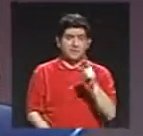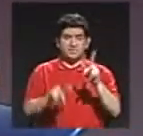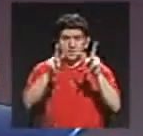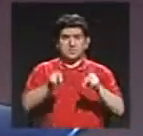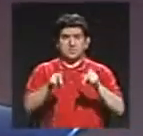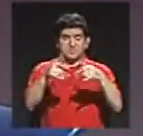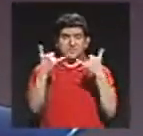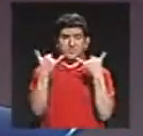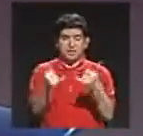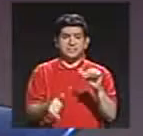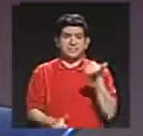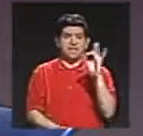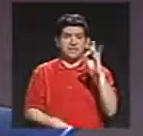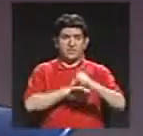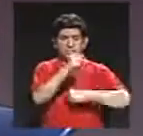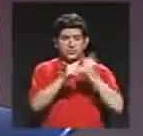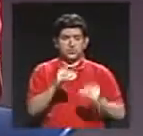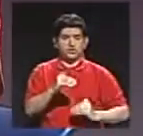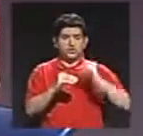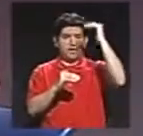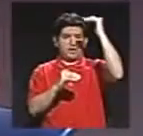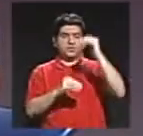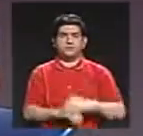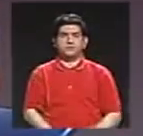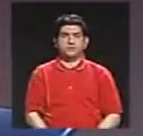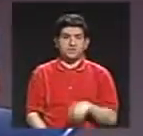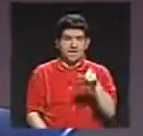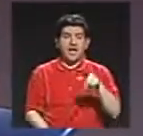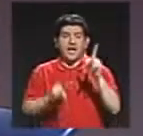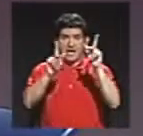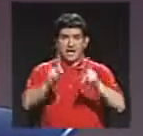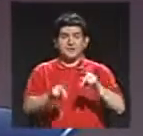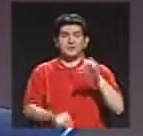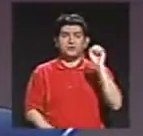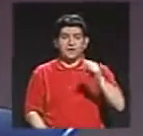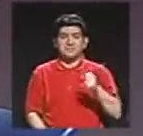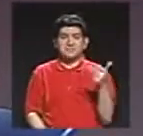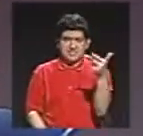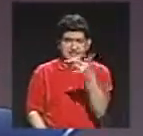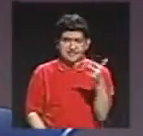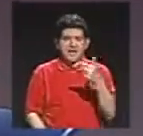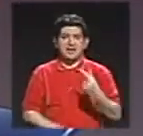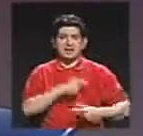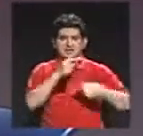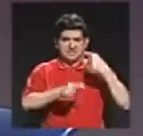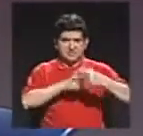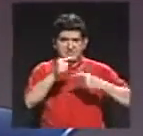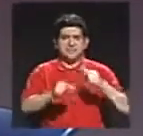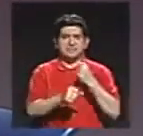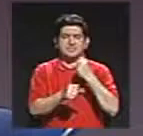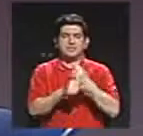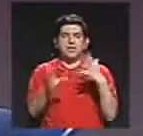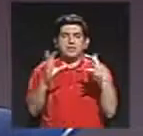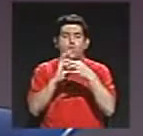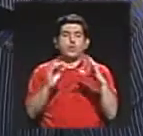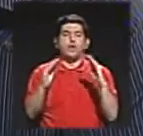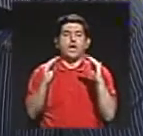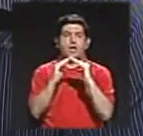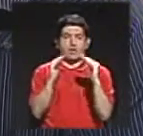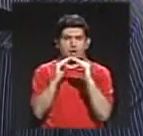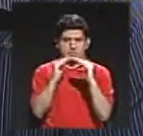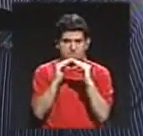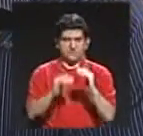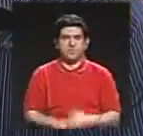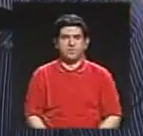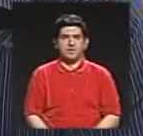somos personas ya de 18 años en adelante o sea que hay muchas personas de las tres generaciones trabajando juntas o con viviendo